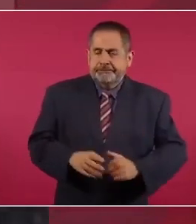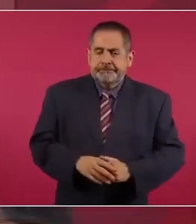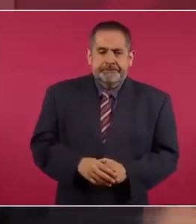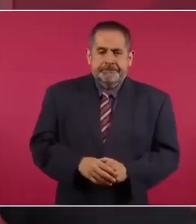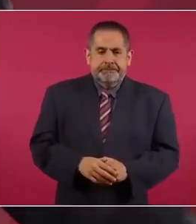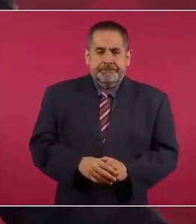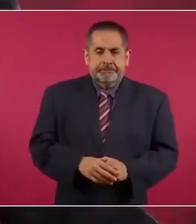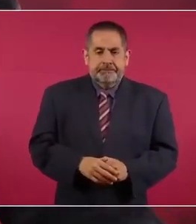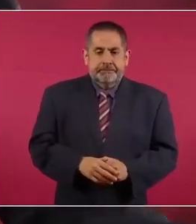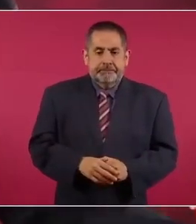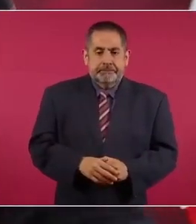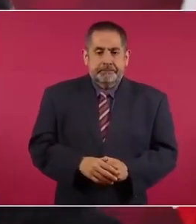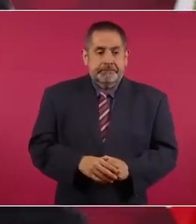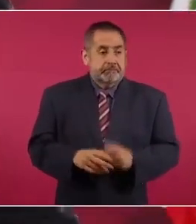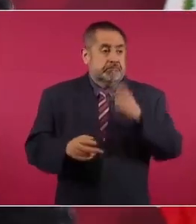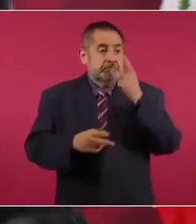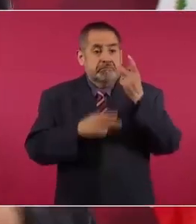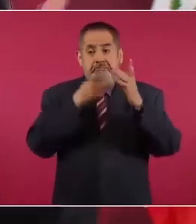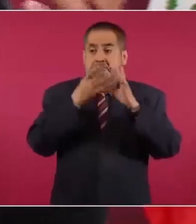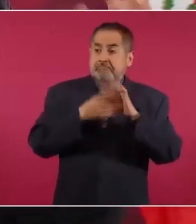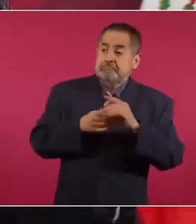Ahí vienen las revelaciones.